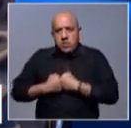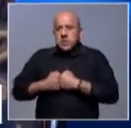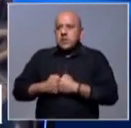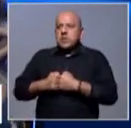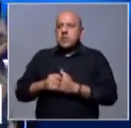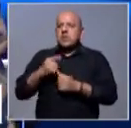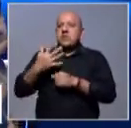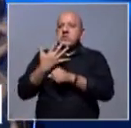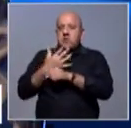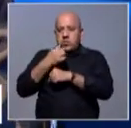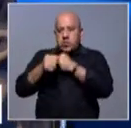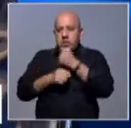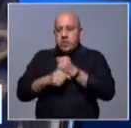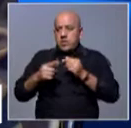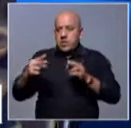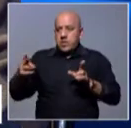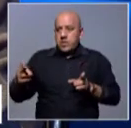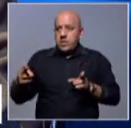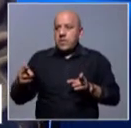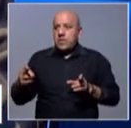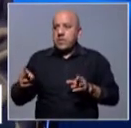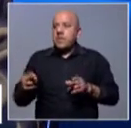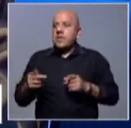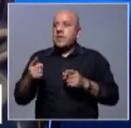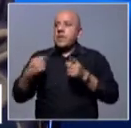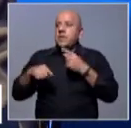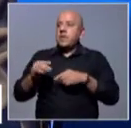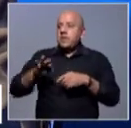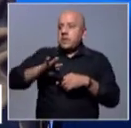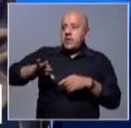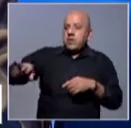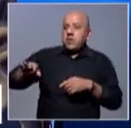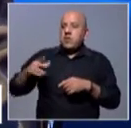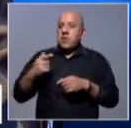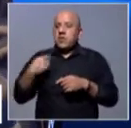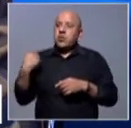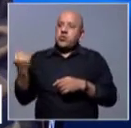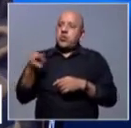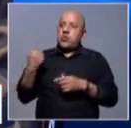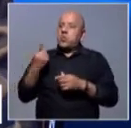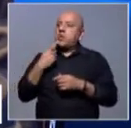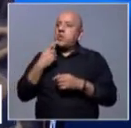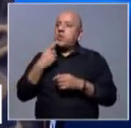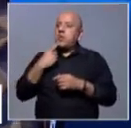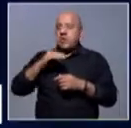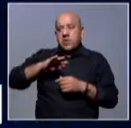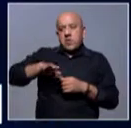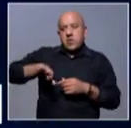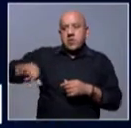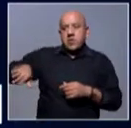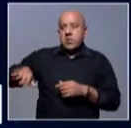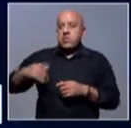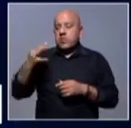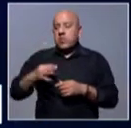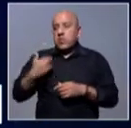todo ese primer periodo eso dejaba en un papel muy secundario a todo el resto de la oposición que